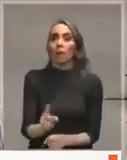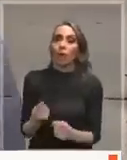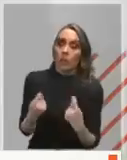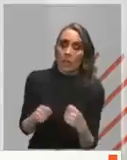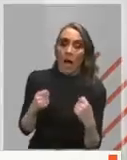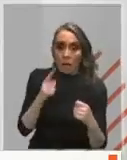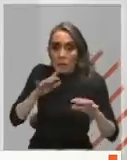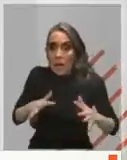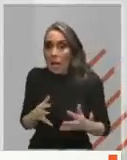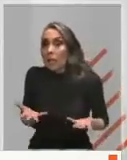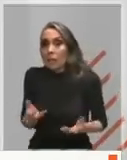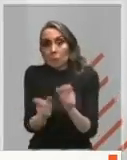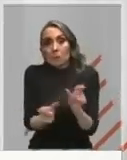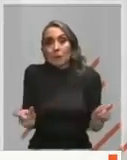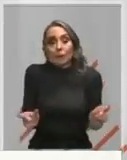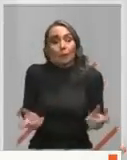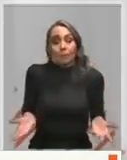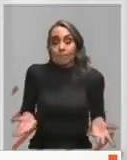que hay.